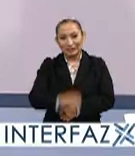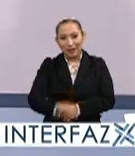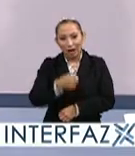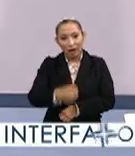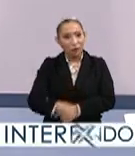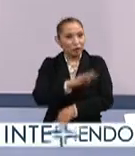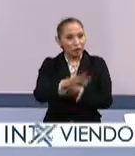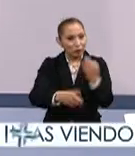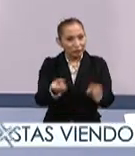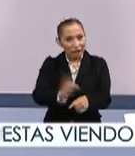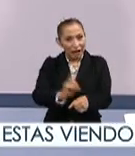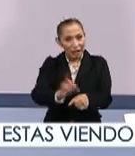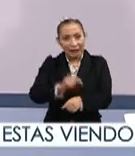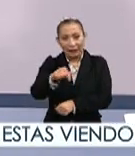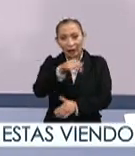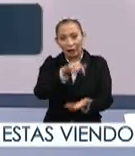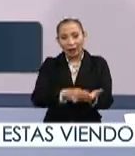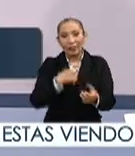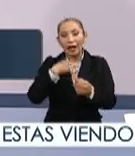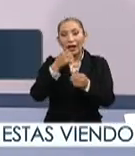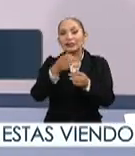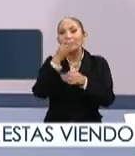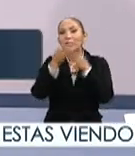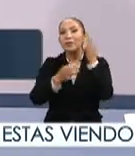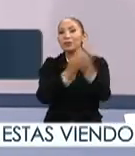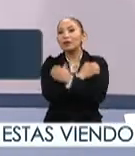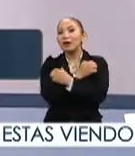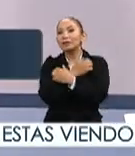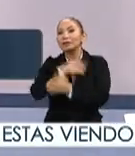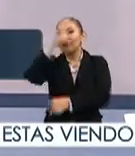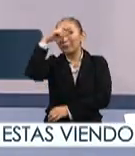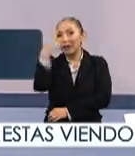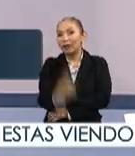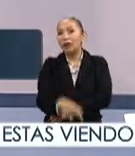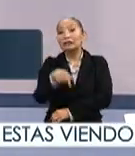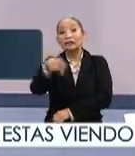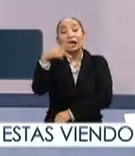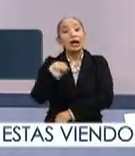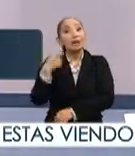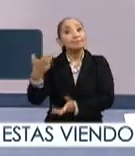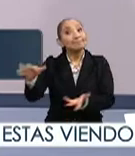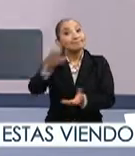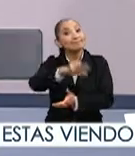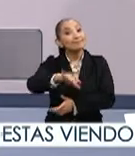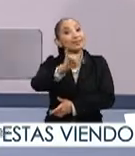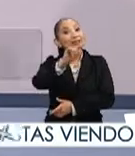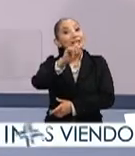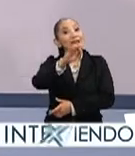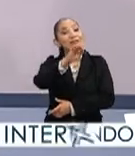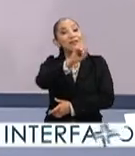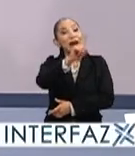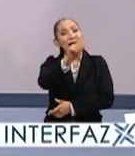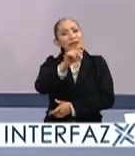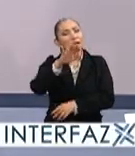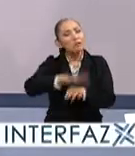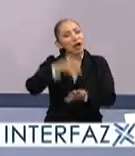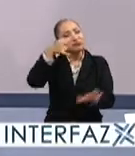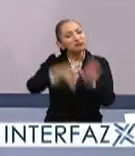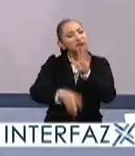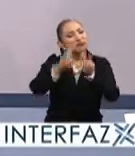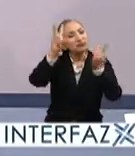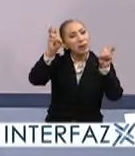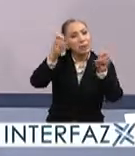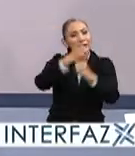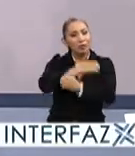saludarte como todos los días en el estudio de la Agencia Informativa de Educación de México y este programa que es Interfaz, donde profundizamos en